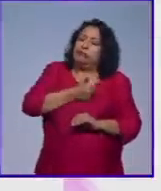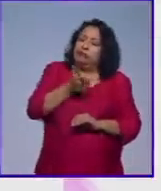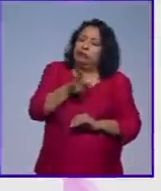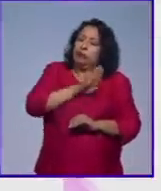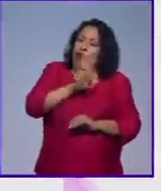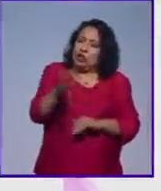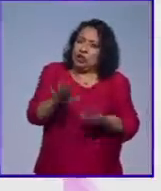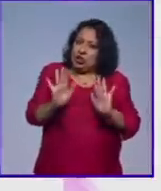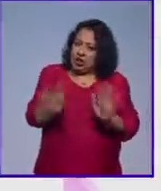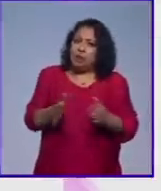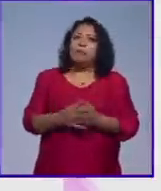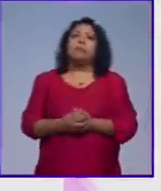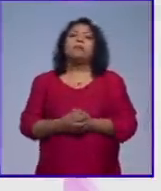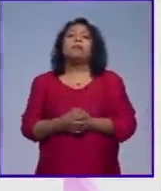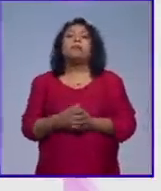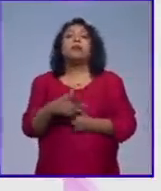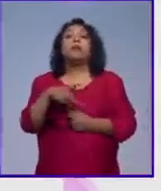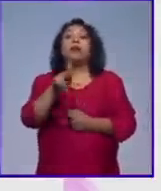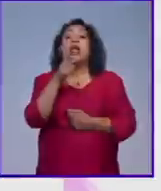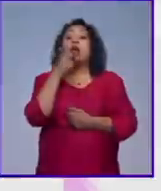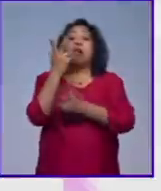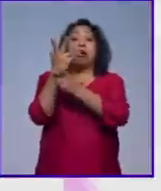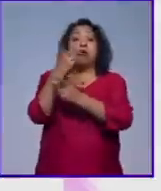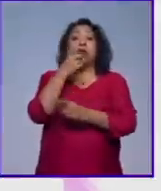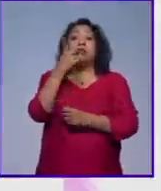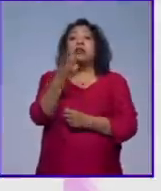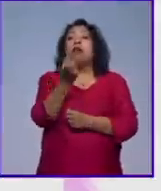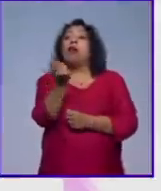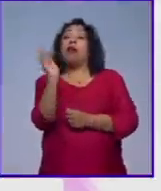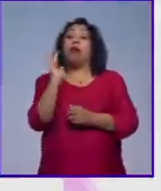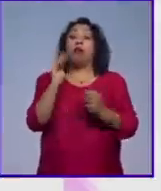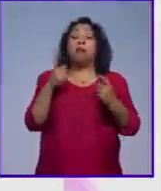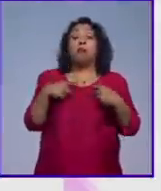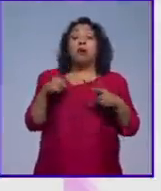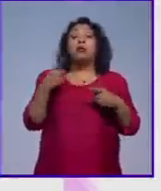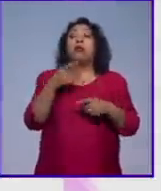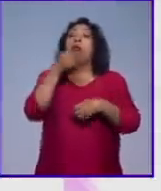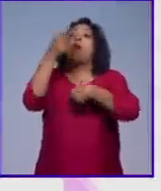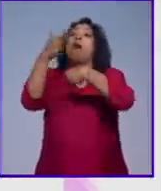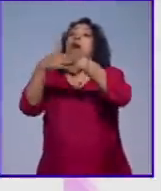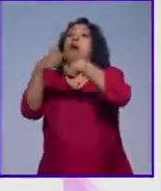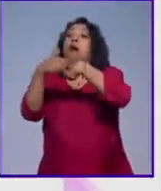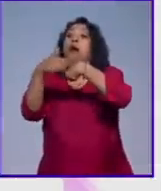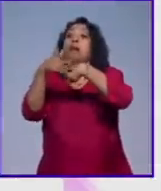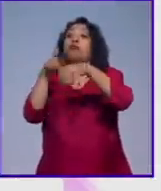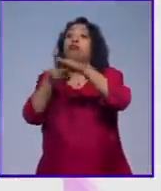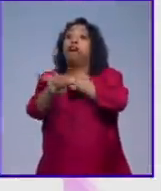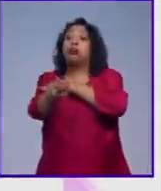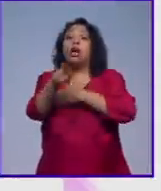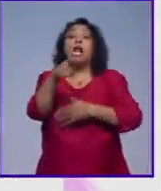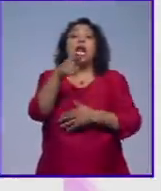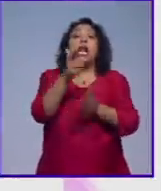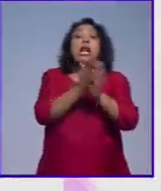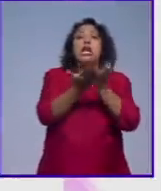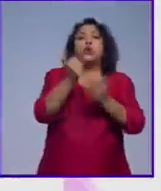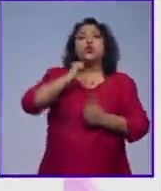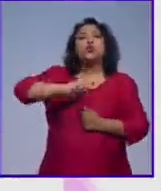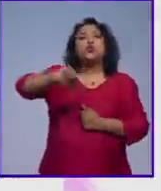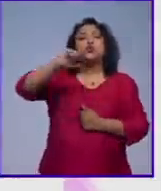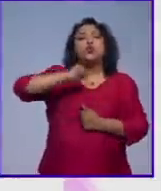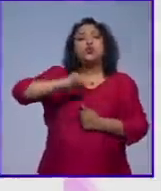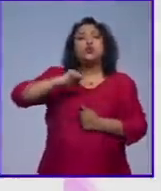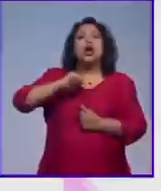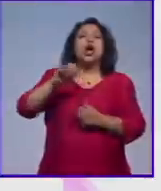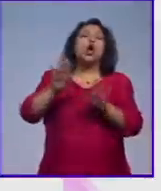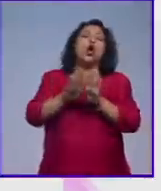desgraciadamente, pero diciendo que alguien dio el pitazo de este libro, que era un libro